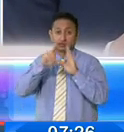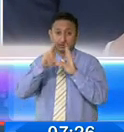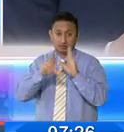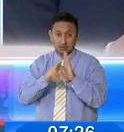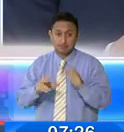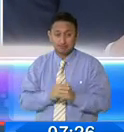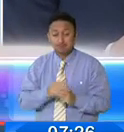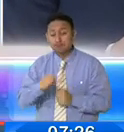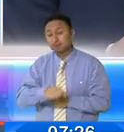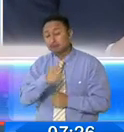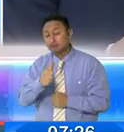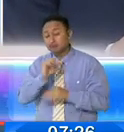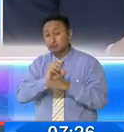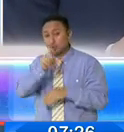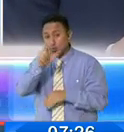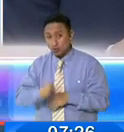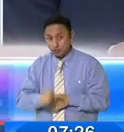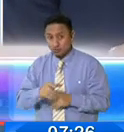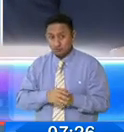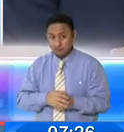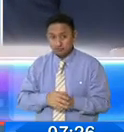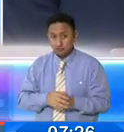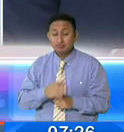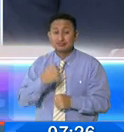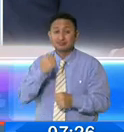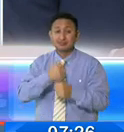otros ecuatorianos que están trabajando menos tiempo,